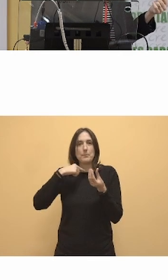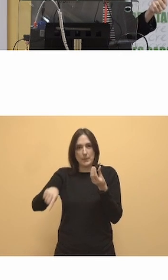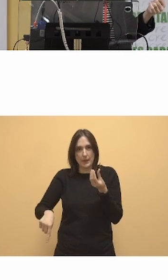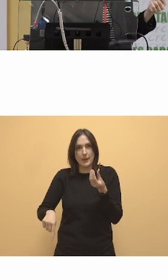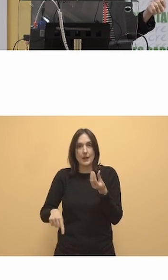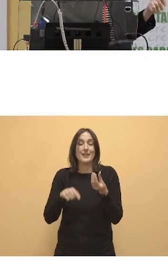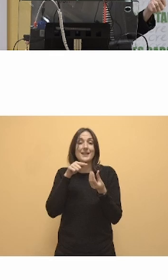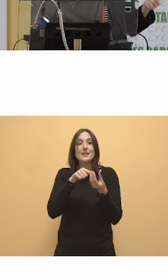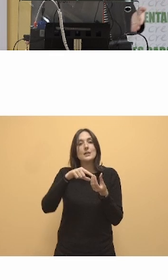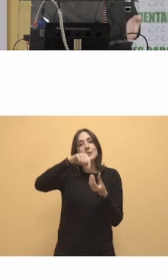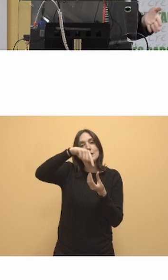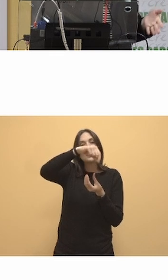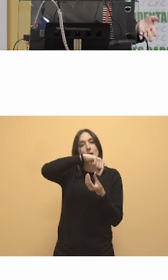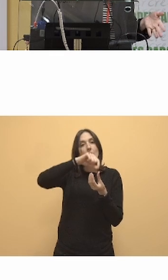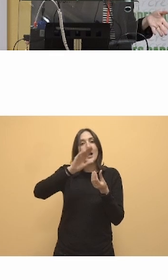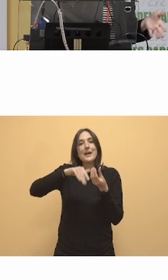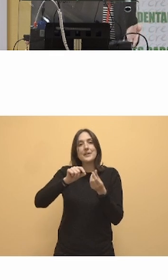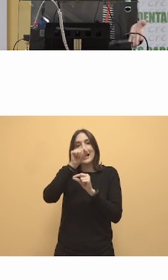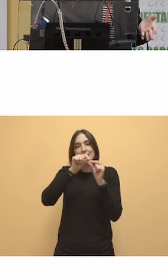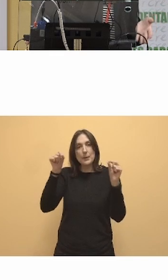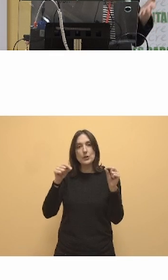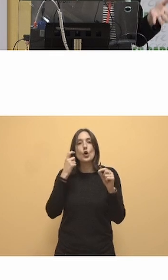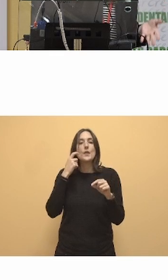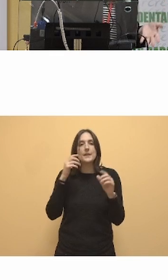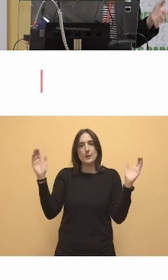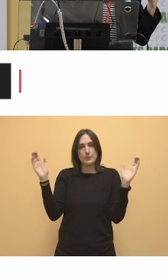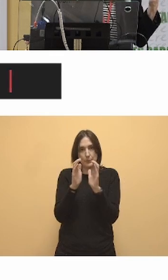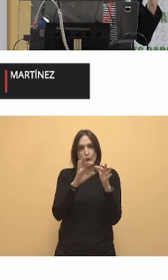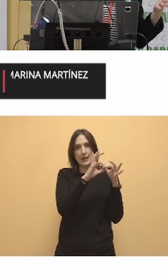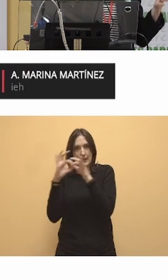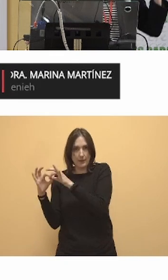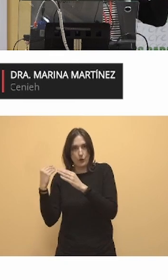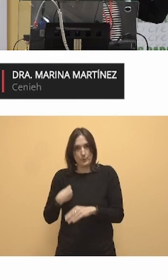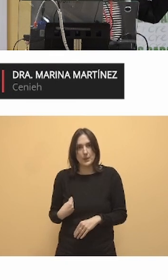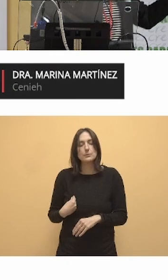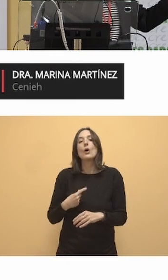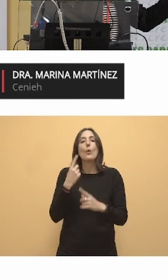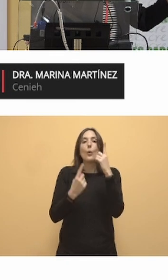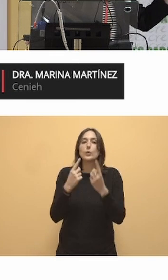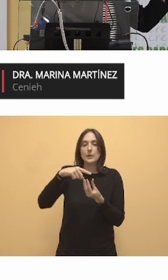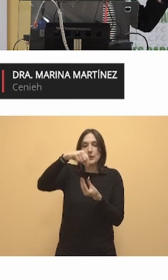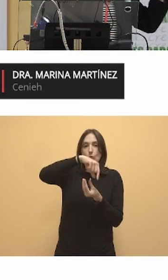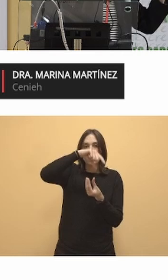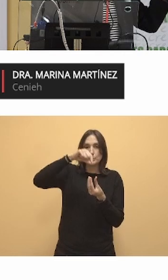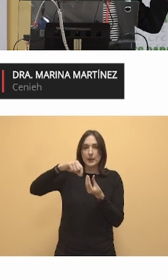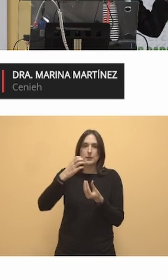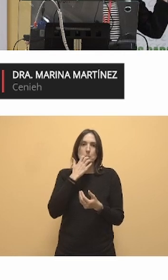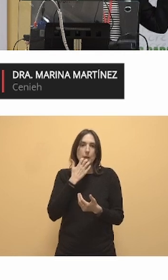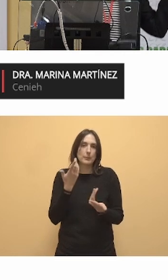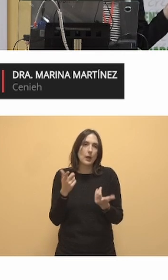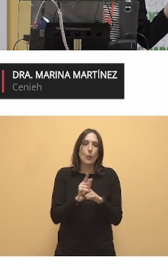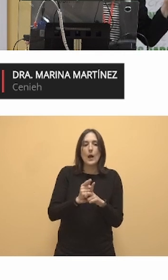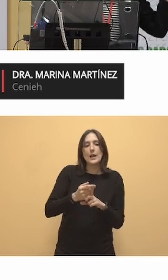duda alguna, lo que hace es reducir el tamaño de los dientes. Va asociado. Y las últimas cúspides en formarse, podríamos decir las